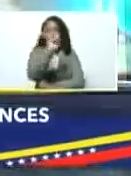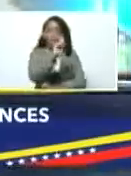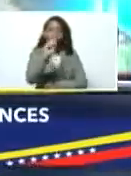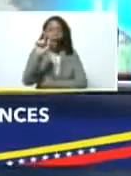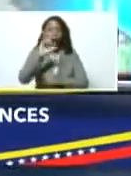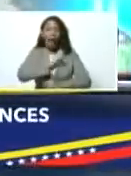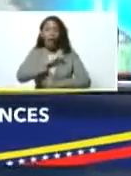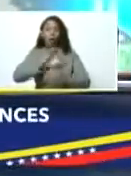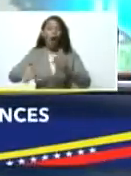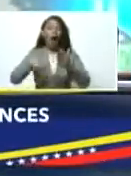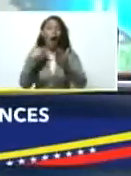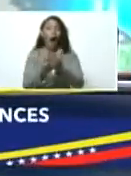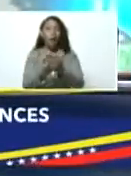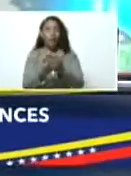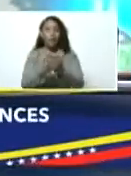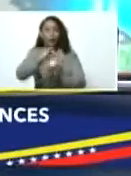junio.